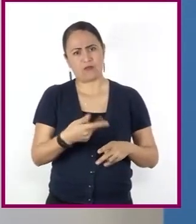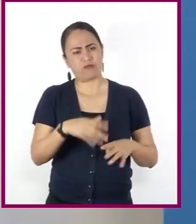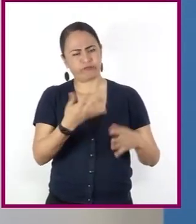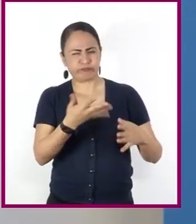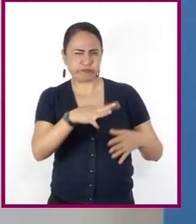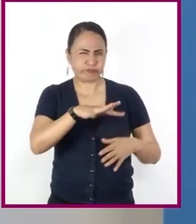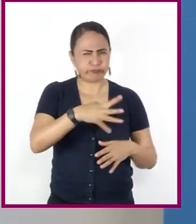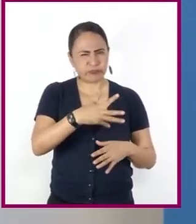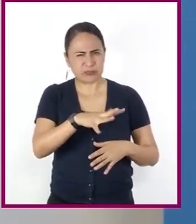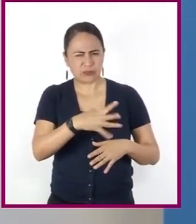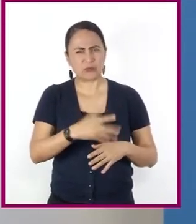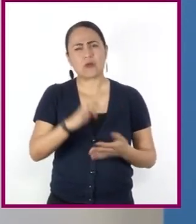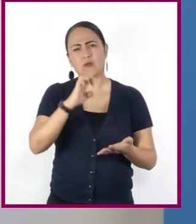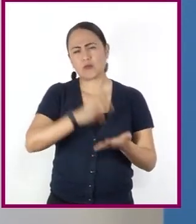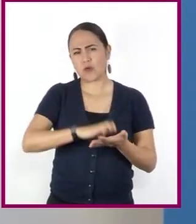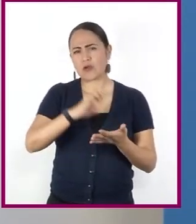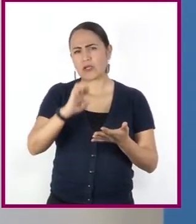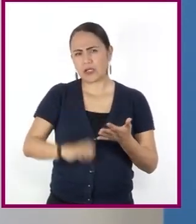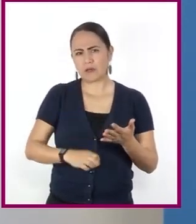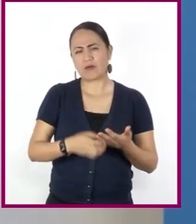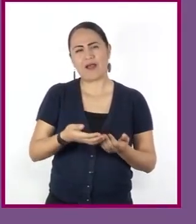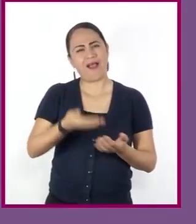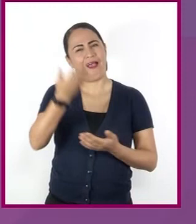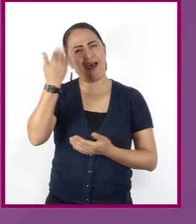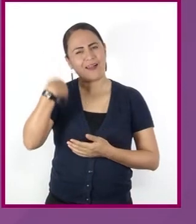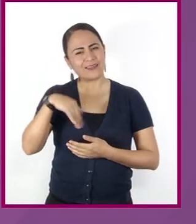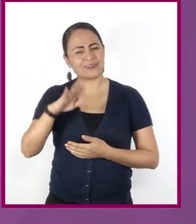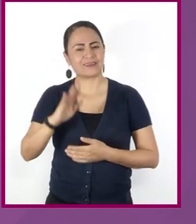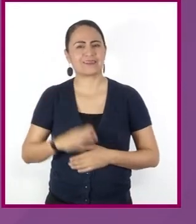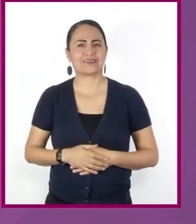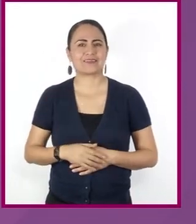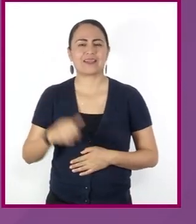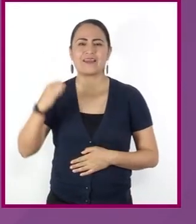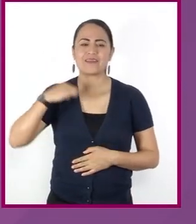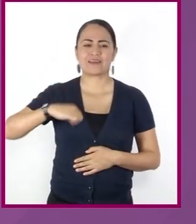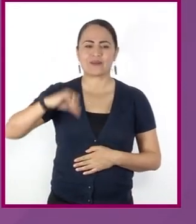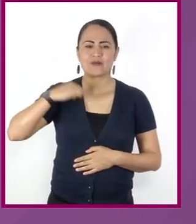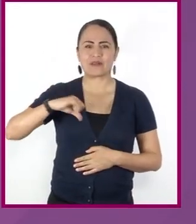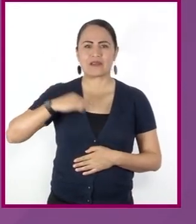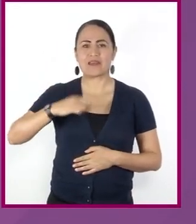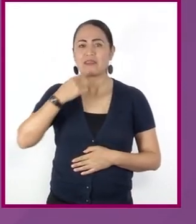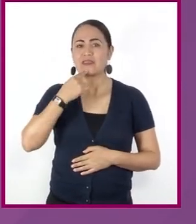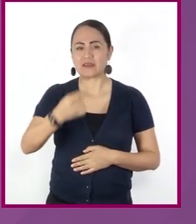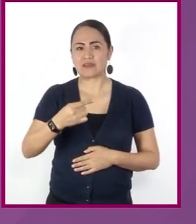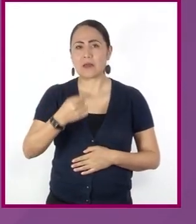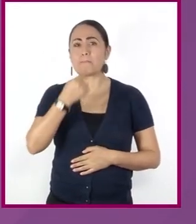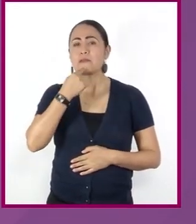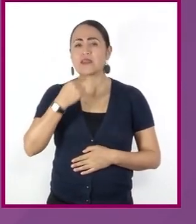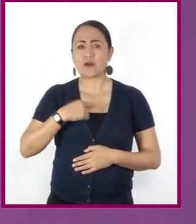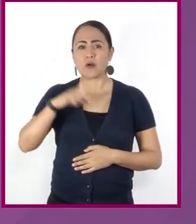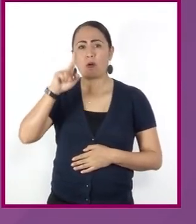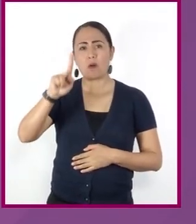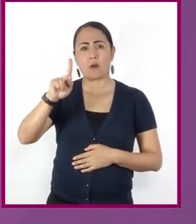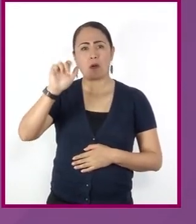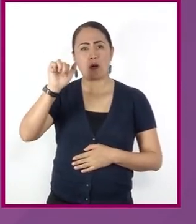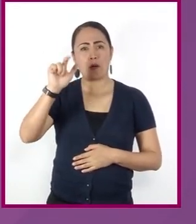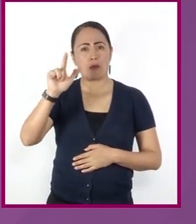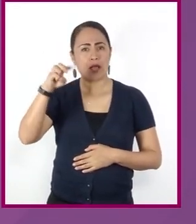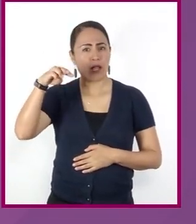imprecisas. Por ejemplo, un dato curioso. Antiguamente se decía, me dejó con un palmo de